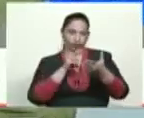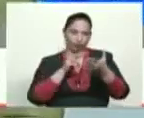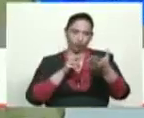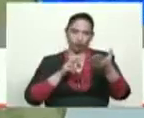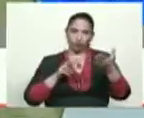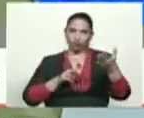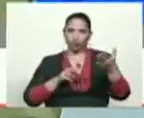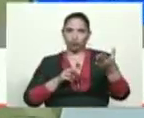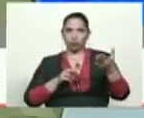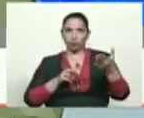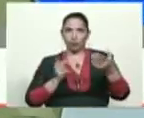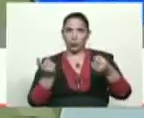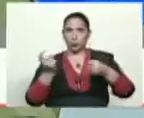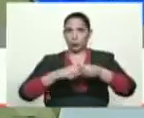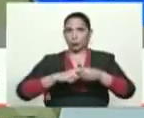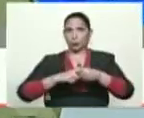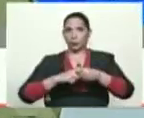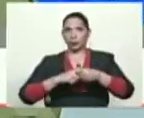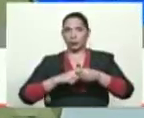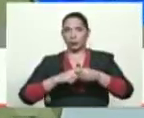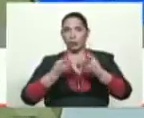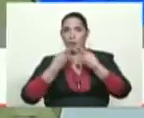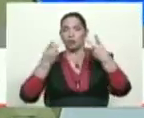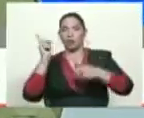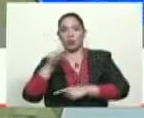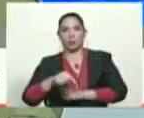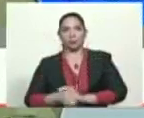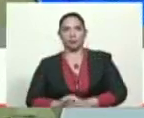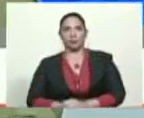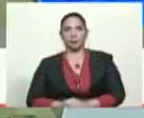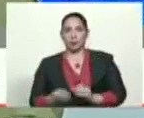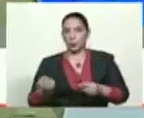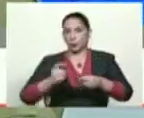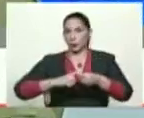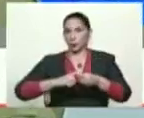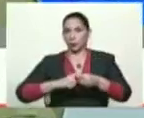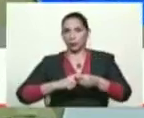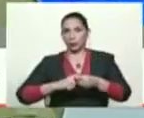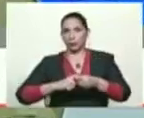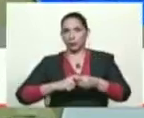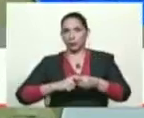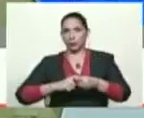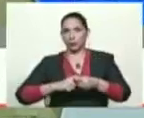se han incorporado anuncios también se están incorporando